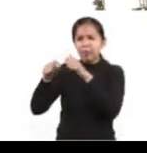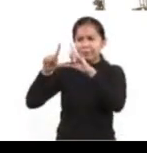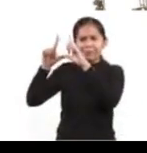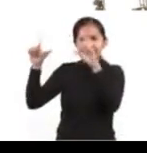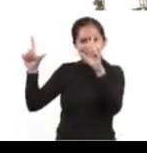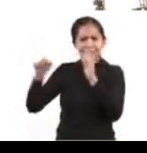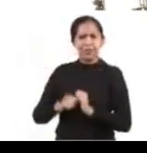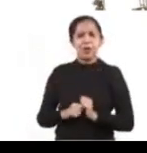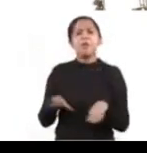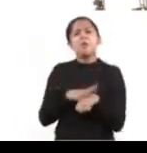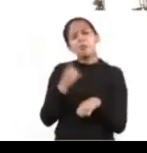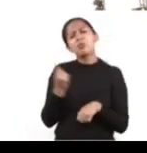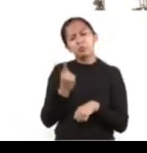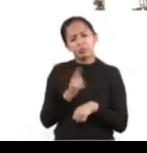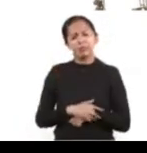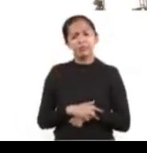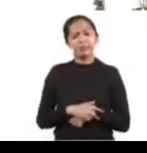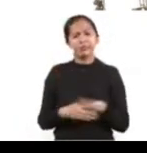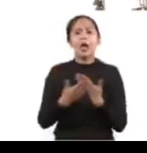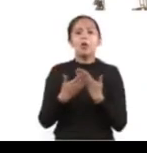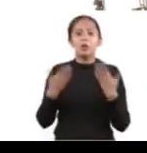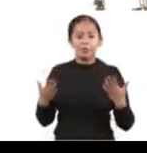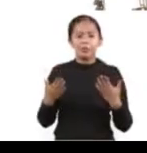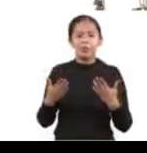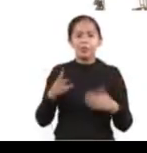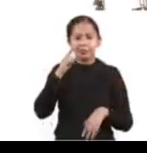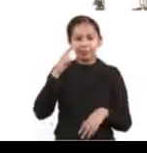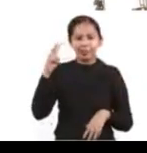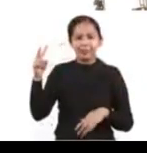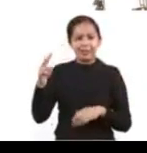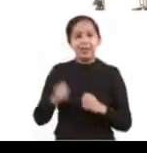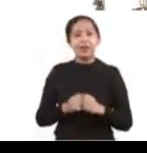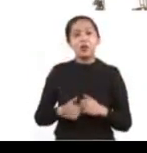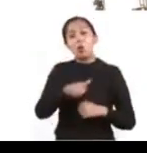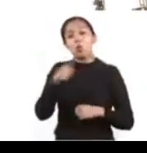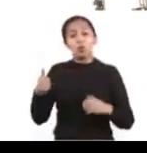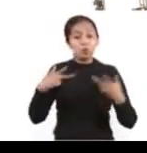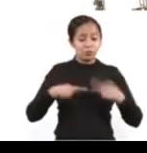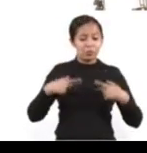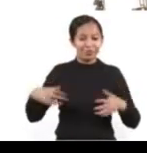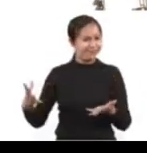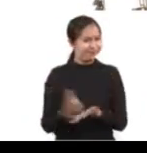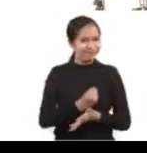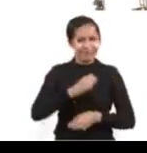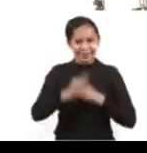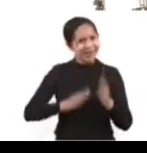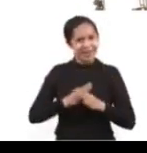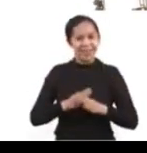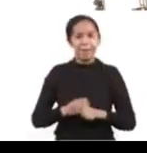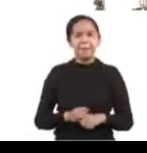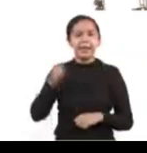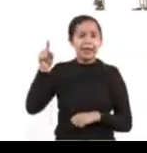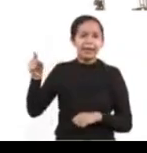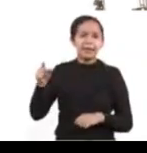de atrás, porque a continuación nombraremos a otros campeones mundiales que nos van a hacer el